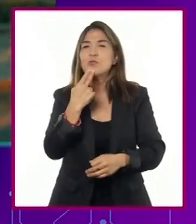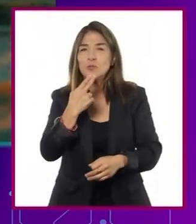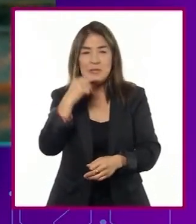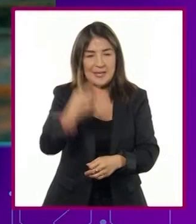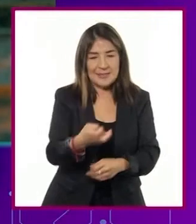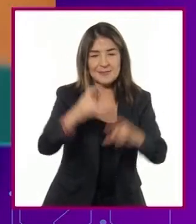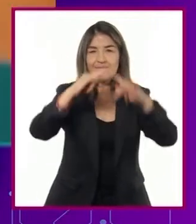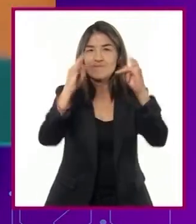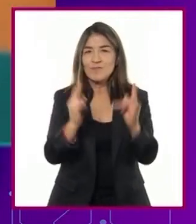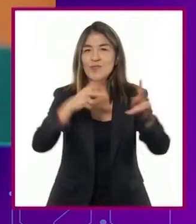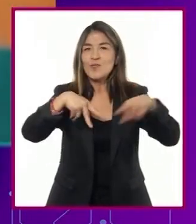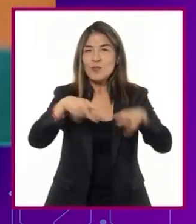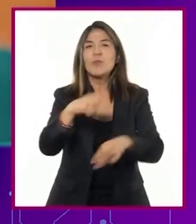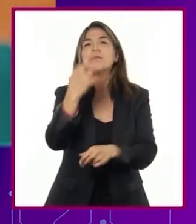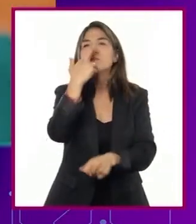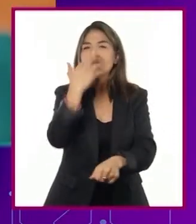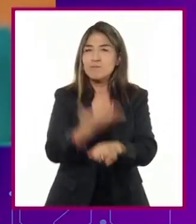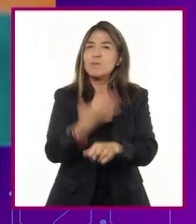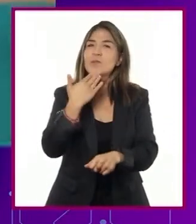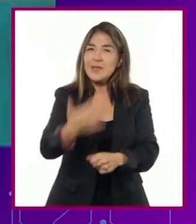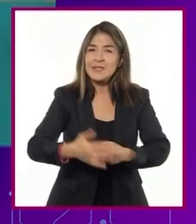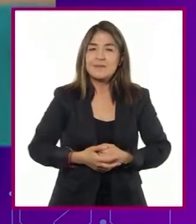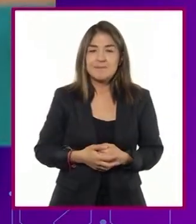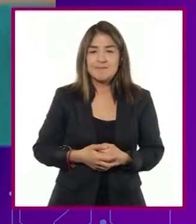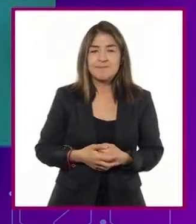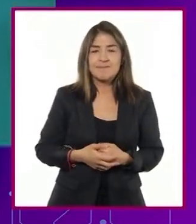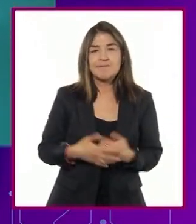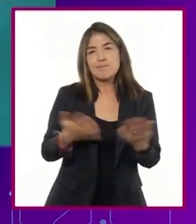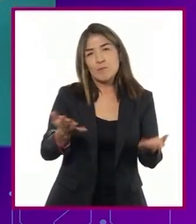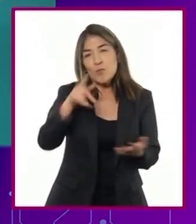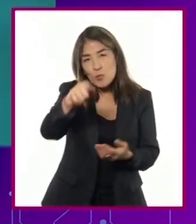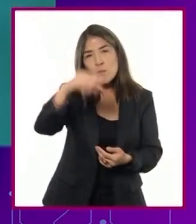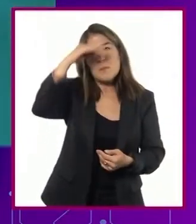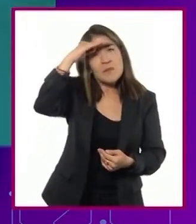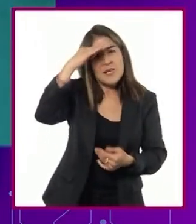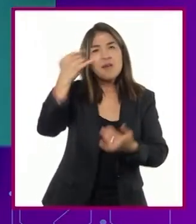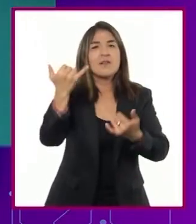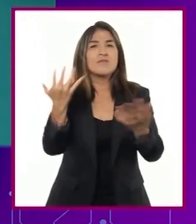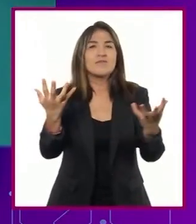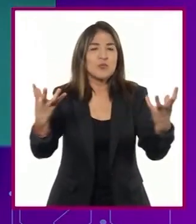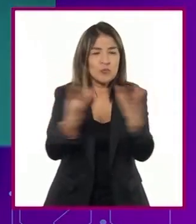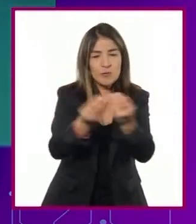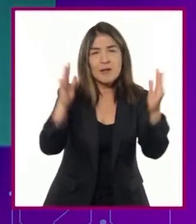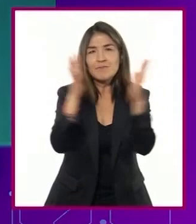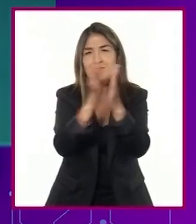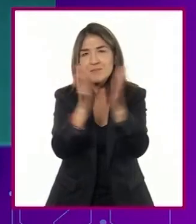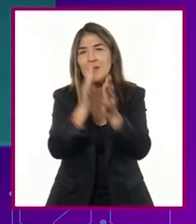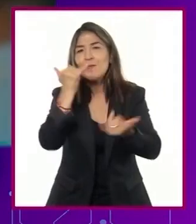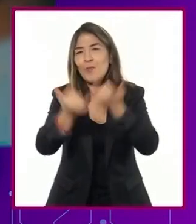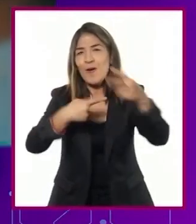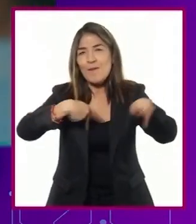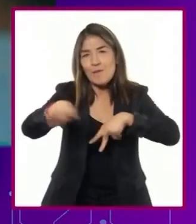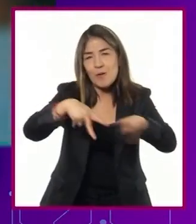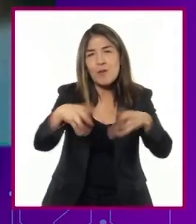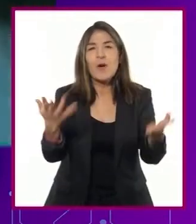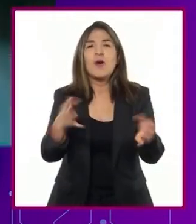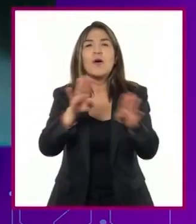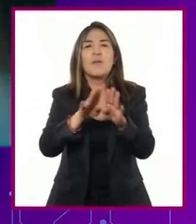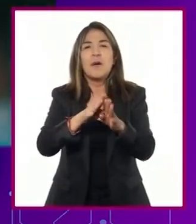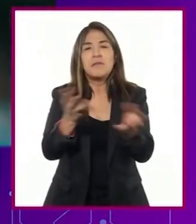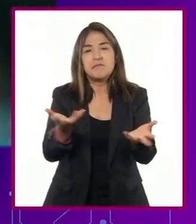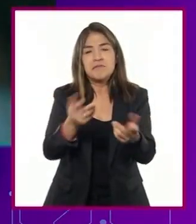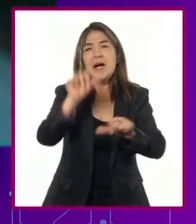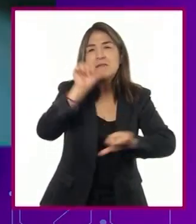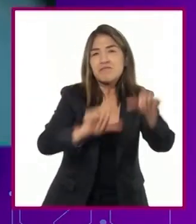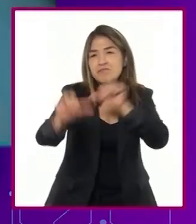responsable? Sí. ¿No han pensado en jugar juntos o compartir la cancha o organizar un